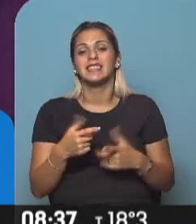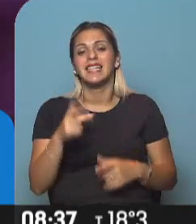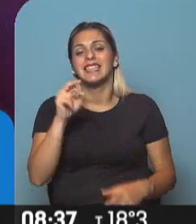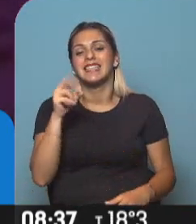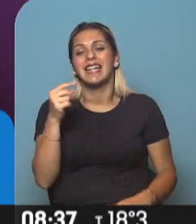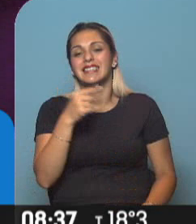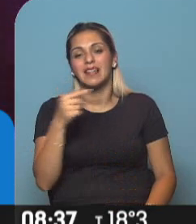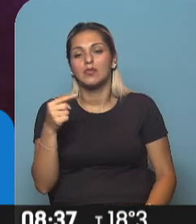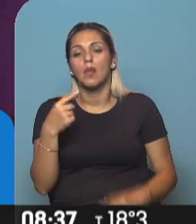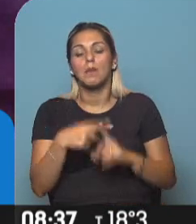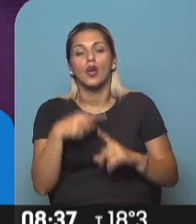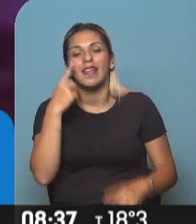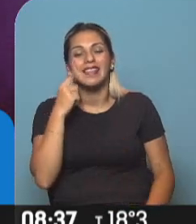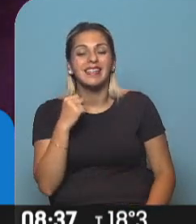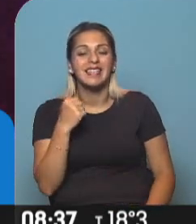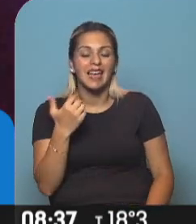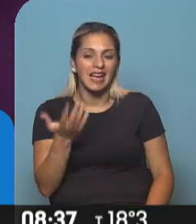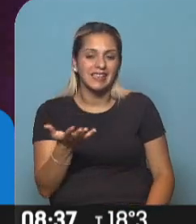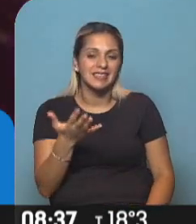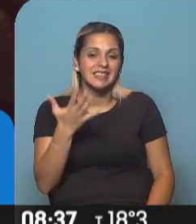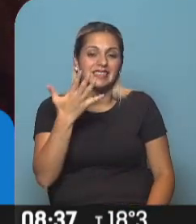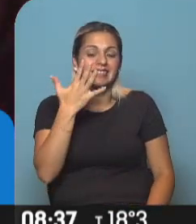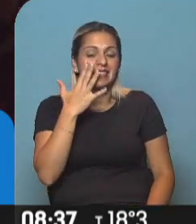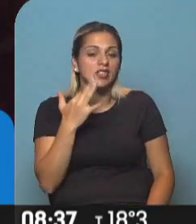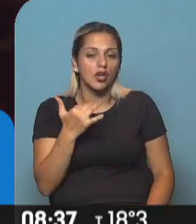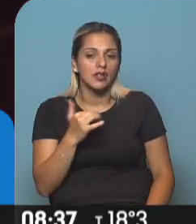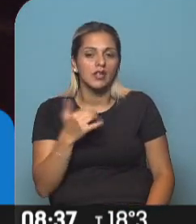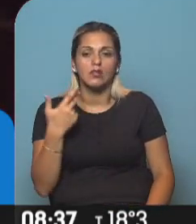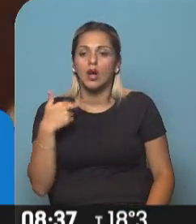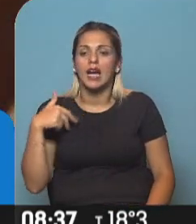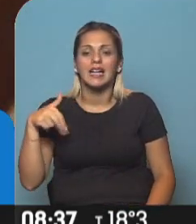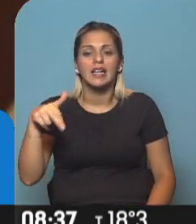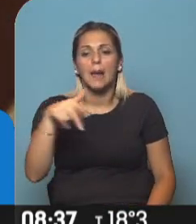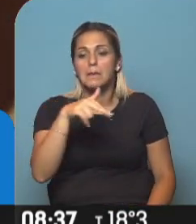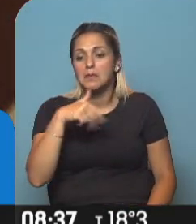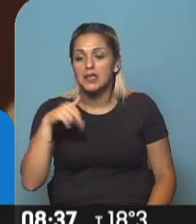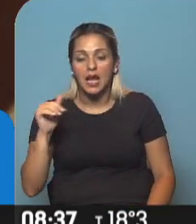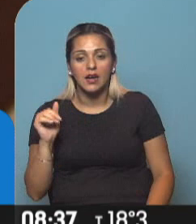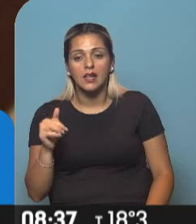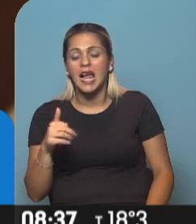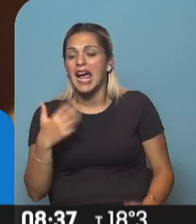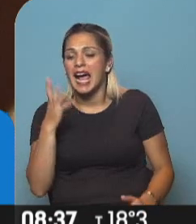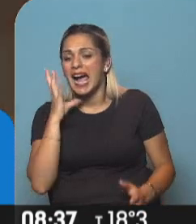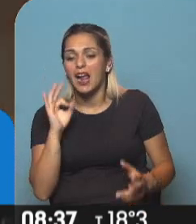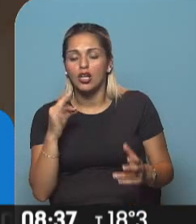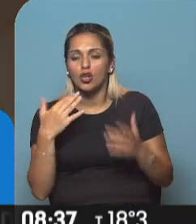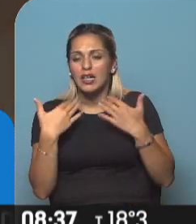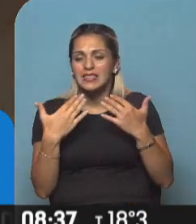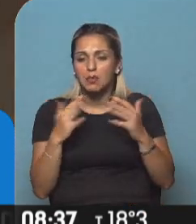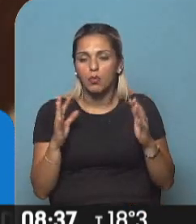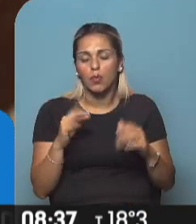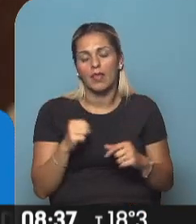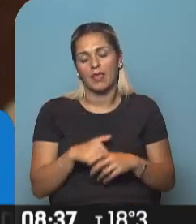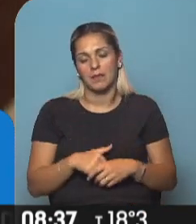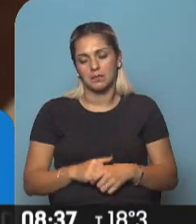día al menos 5 veces a la semana es lo que nos dice caminar es claro que tratemos de hacer lo que se pueda con ser claro en